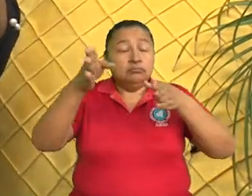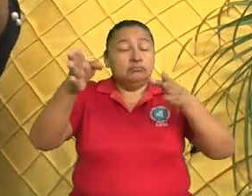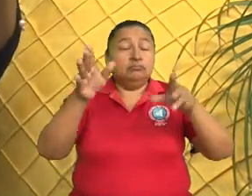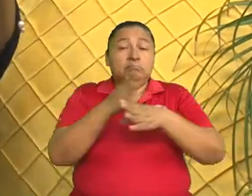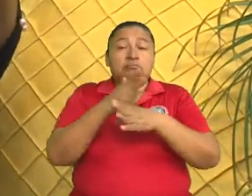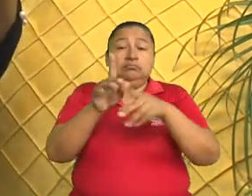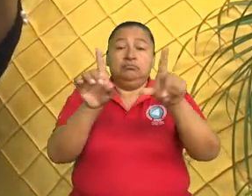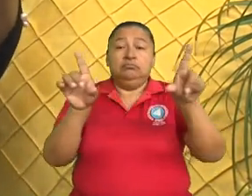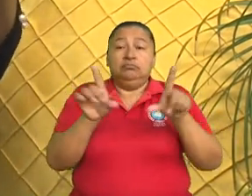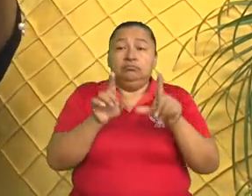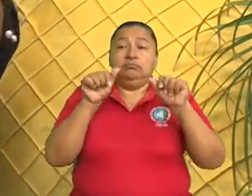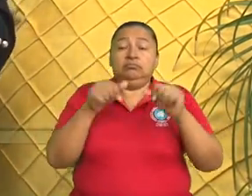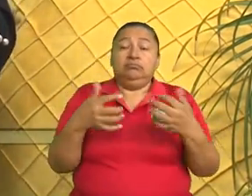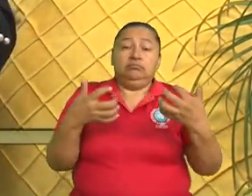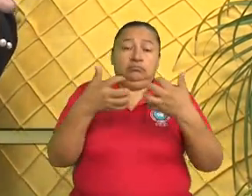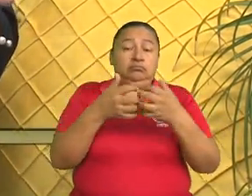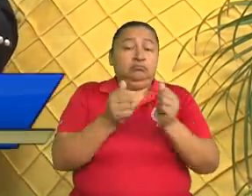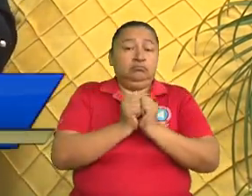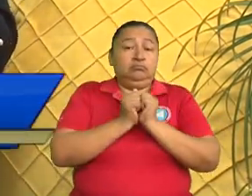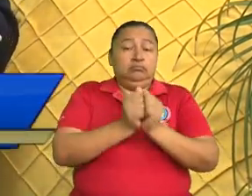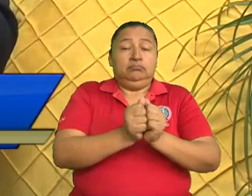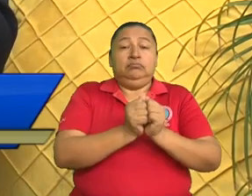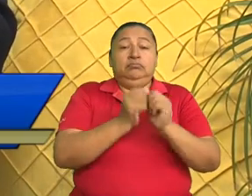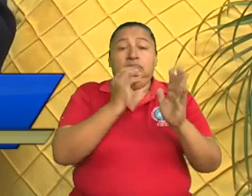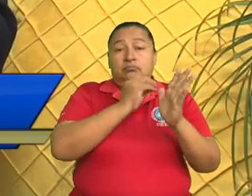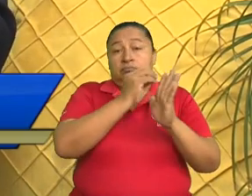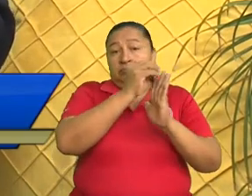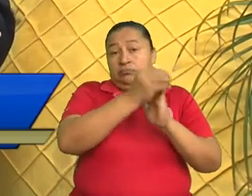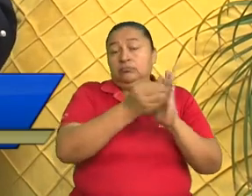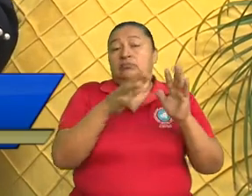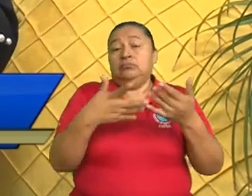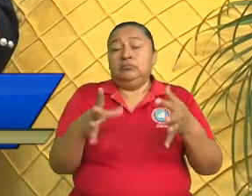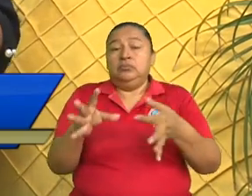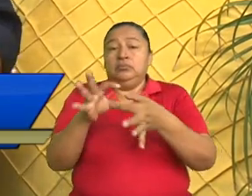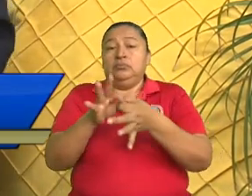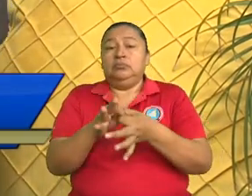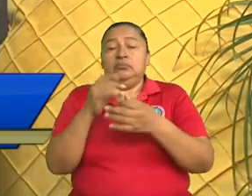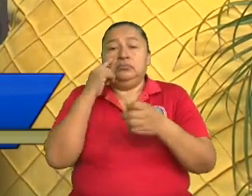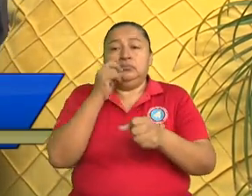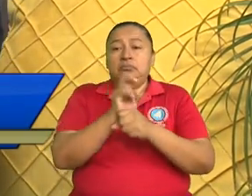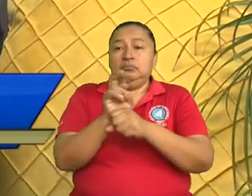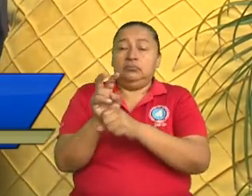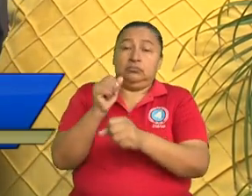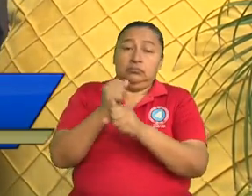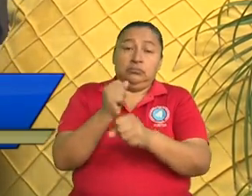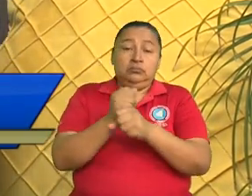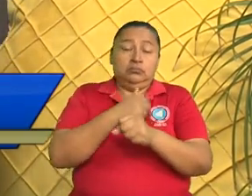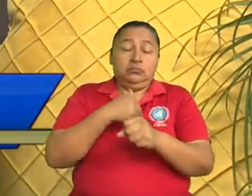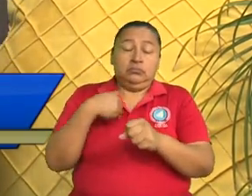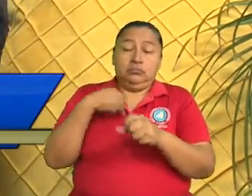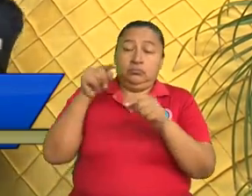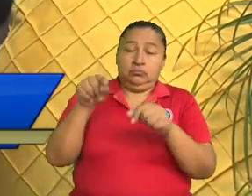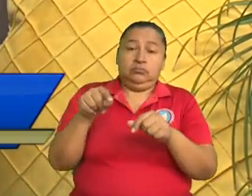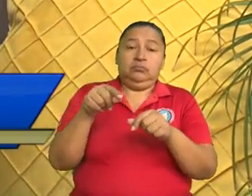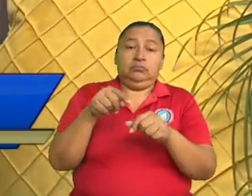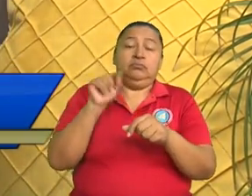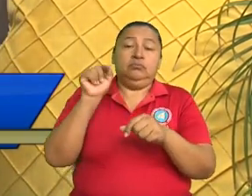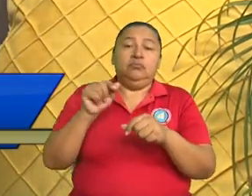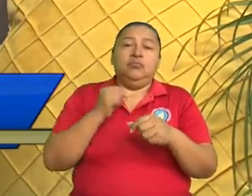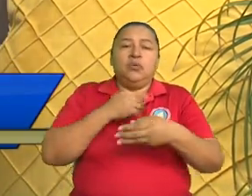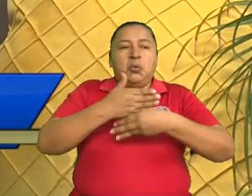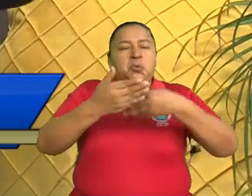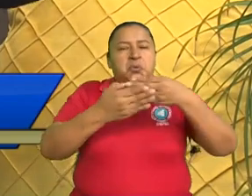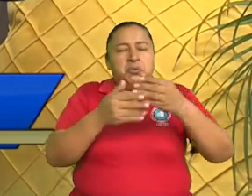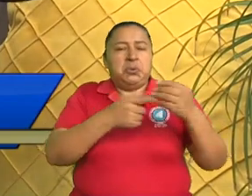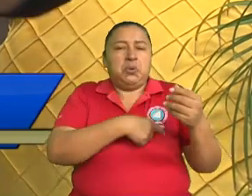estamos combinando, además del acompañamiento pedagógico, estamos combinándolo con la supervisión de las obras que están haciendo en